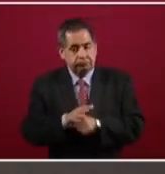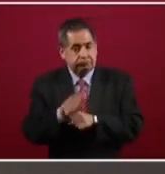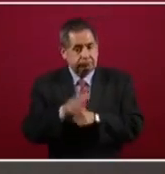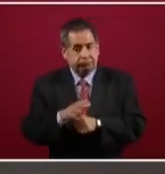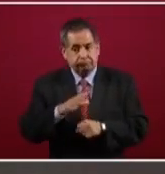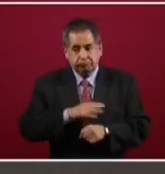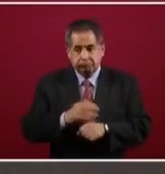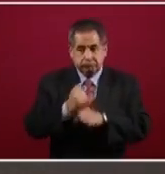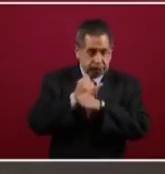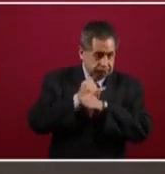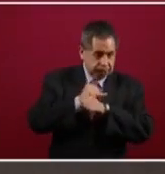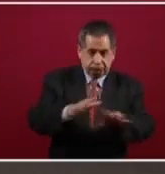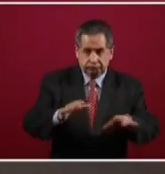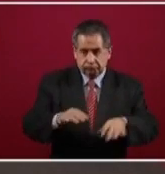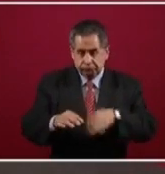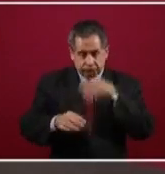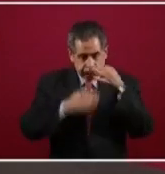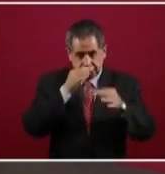una información